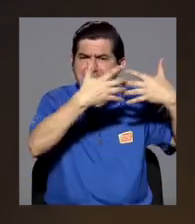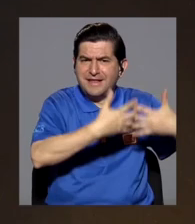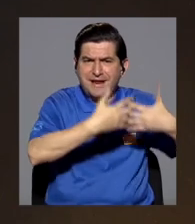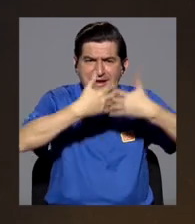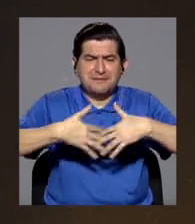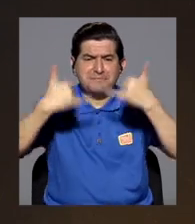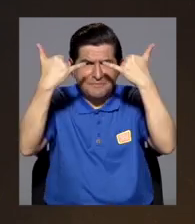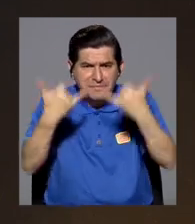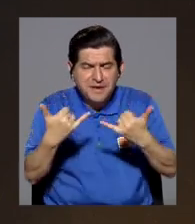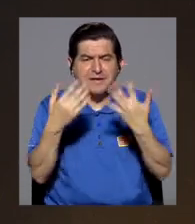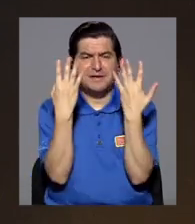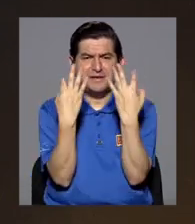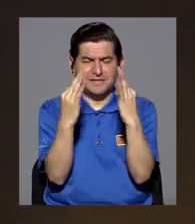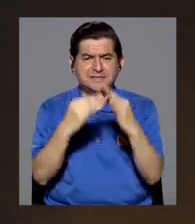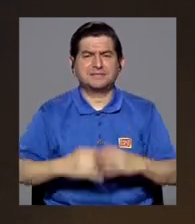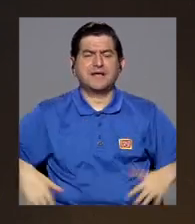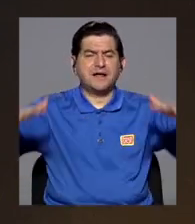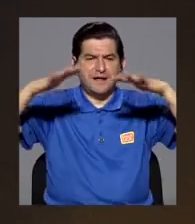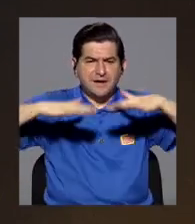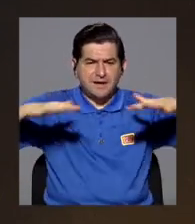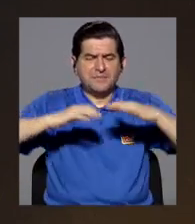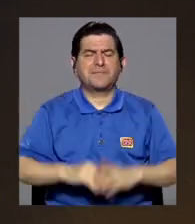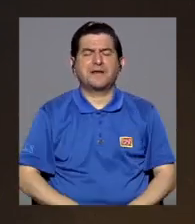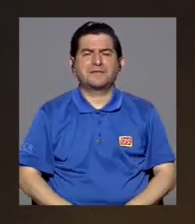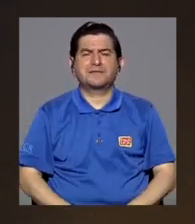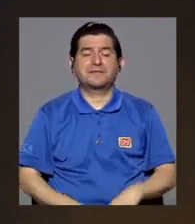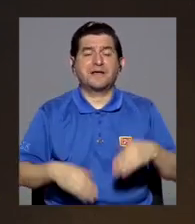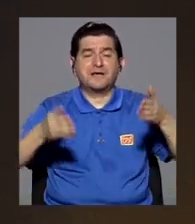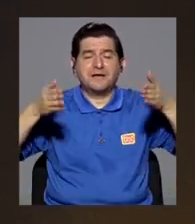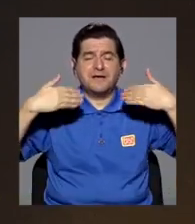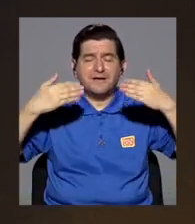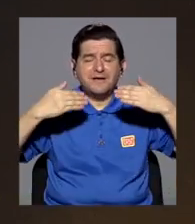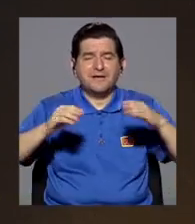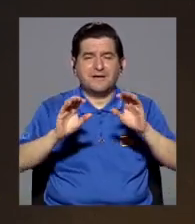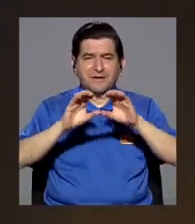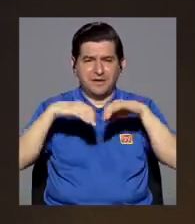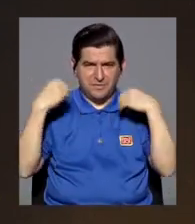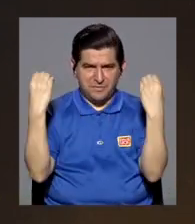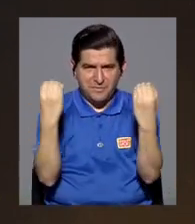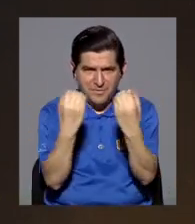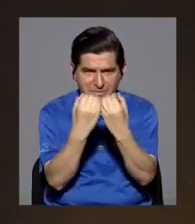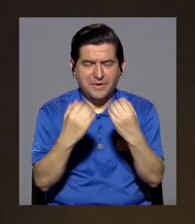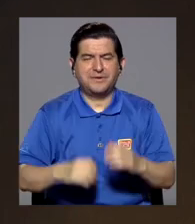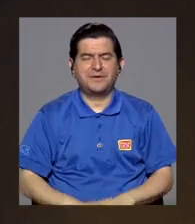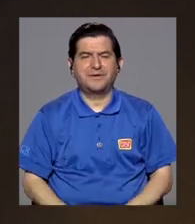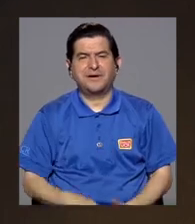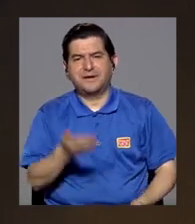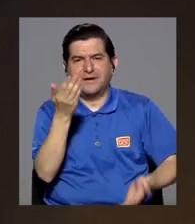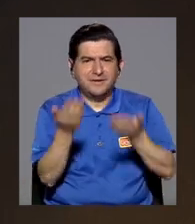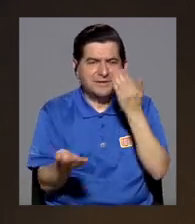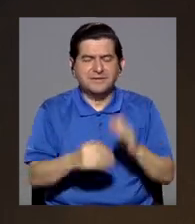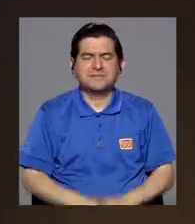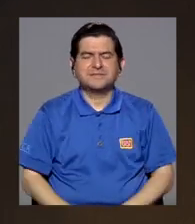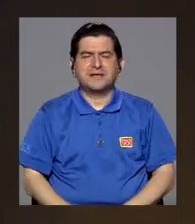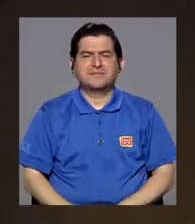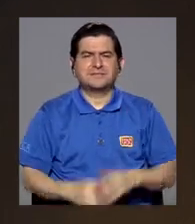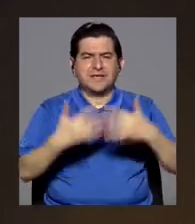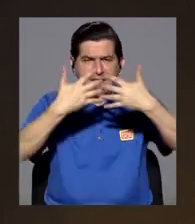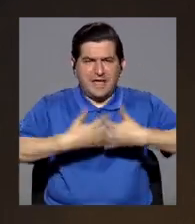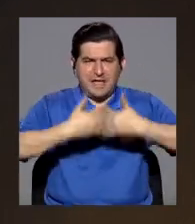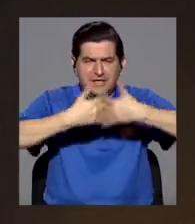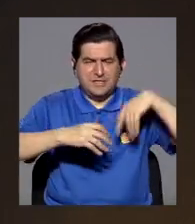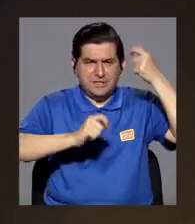las empresas en tratar el ambiente del clima organizacional los grupos de colaboradores de un sector empresarial o de la industria